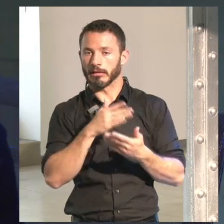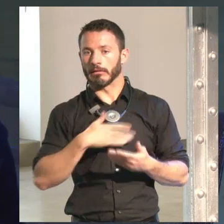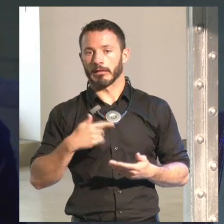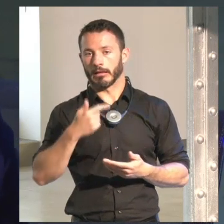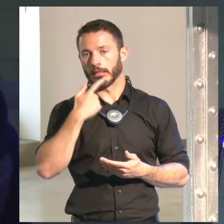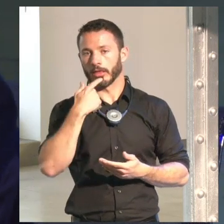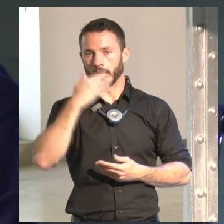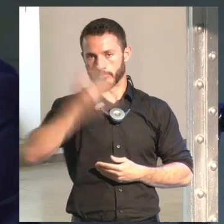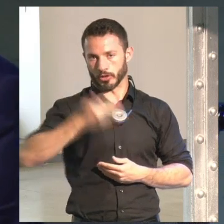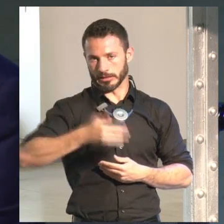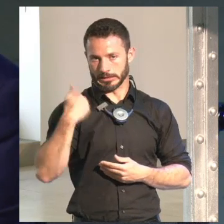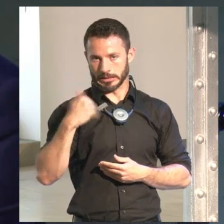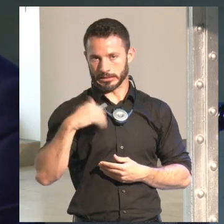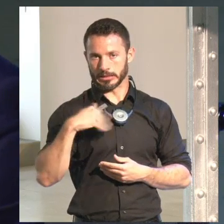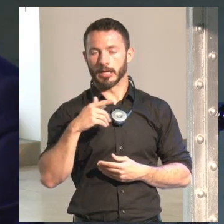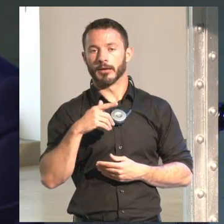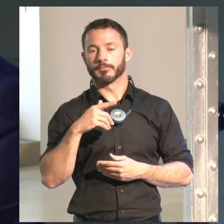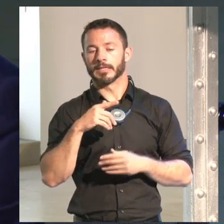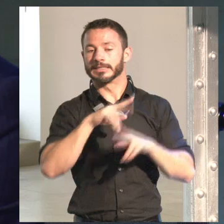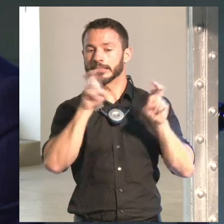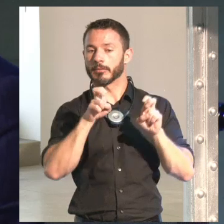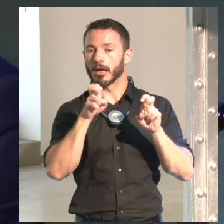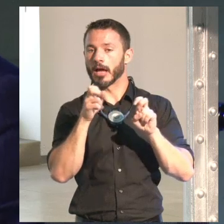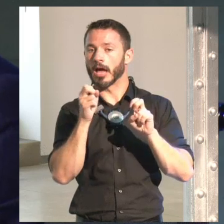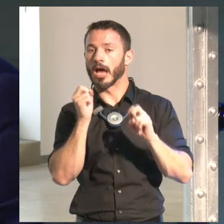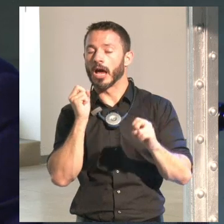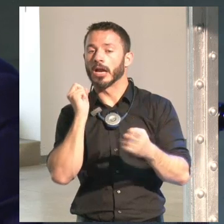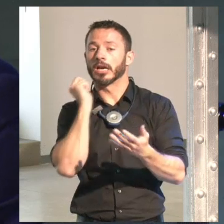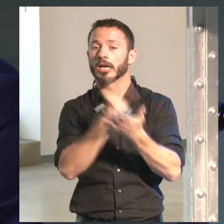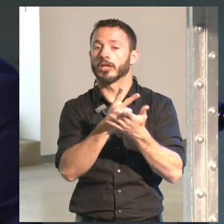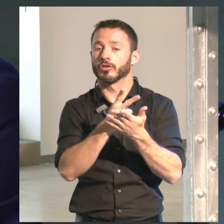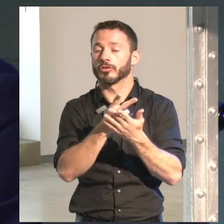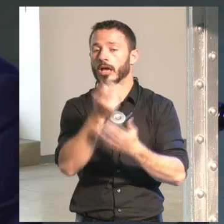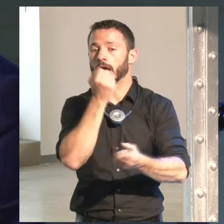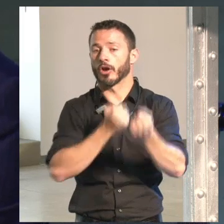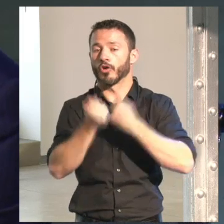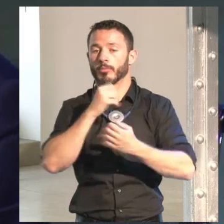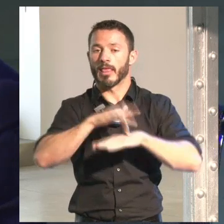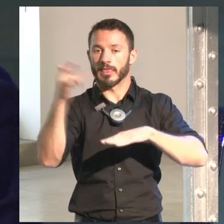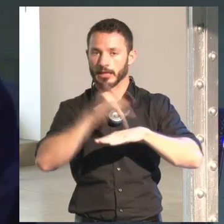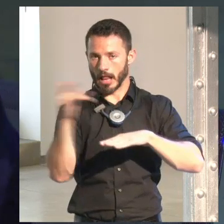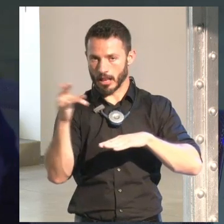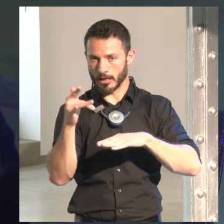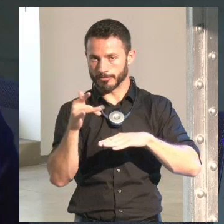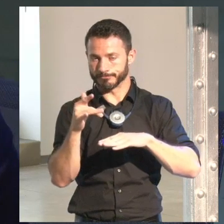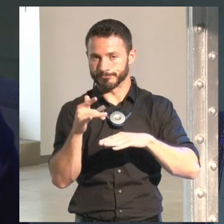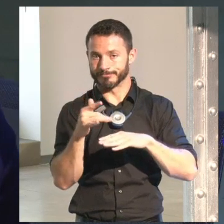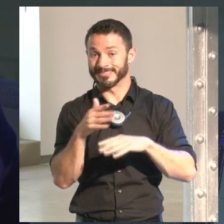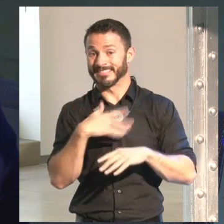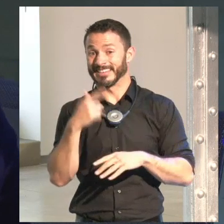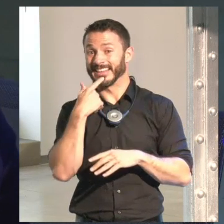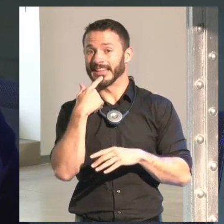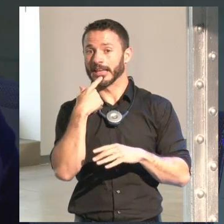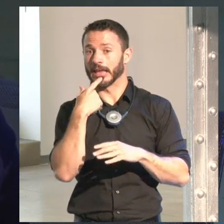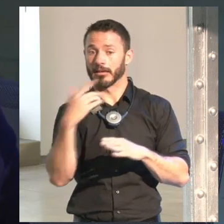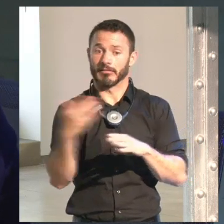peso. Habla sobre los retos de la economía digital en materia fiscal, lo que significa pues bonificar